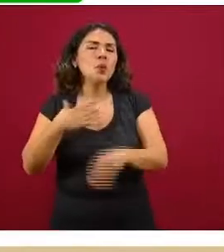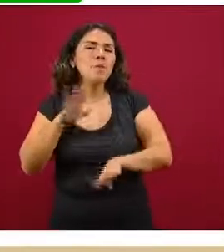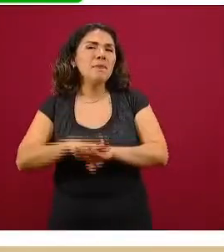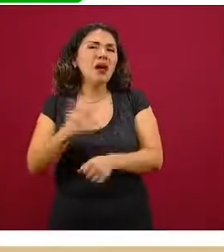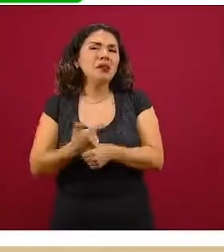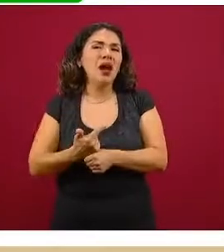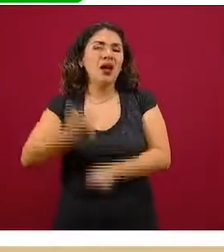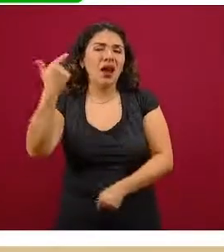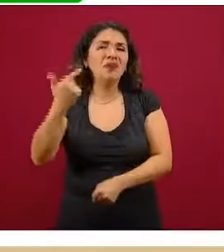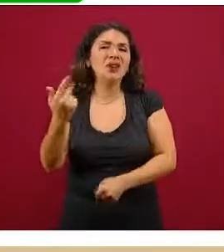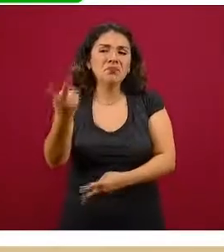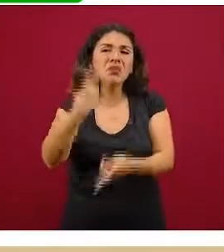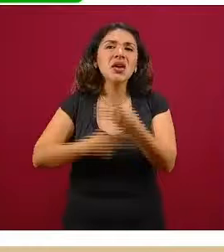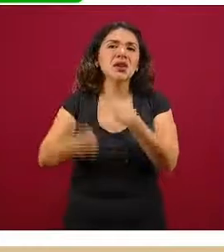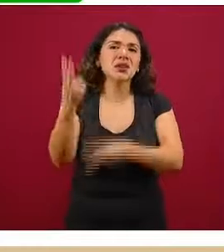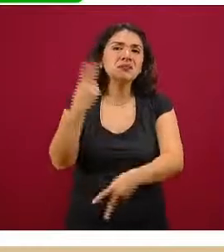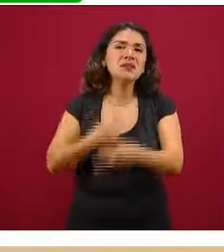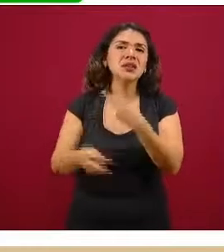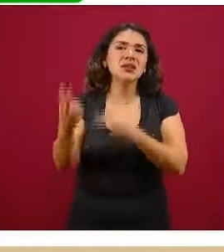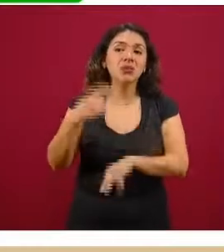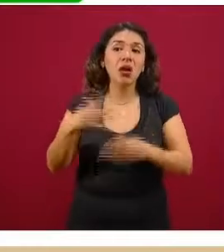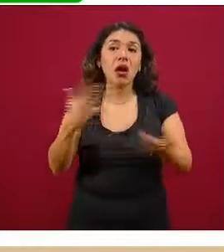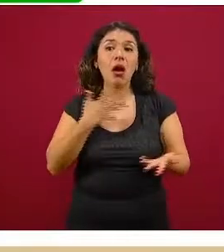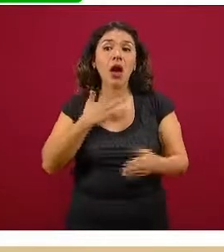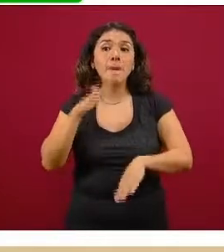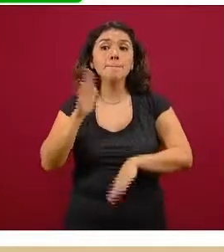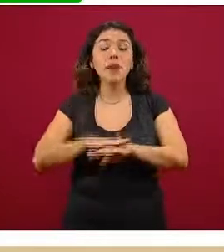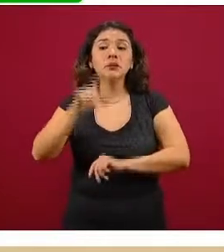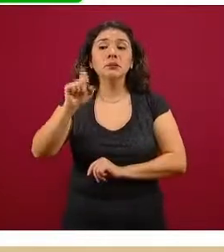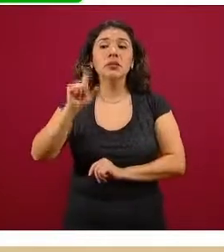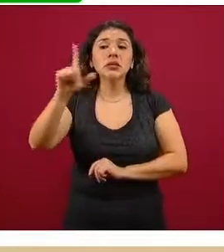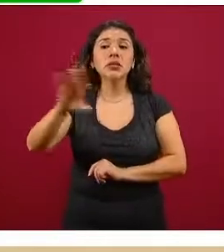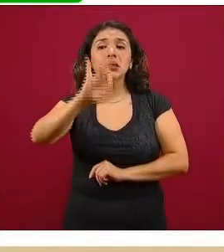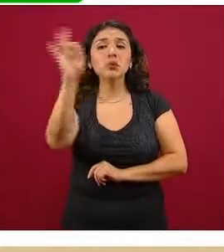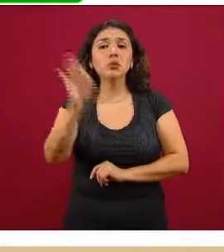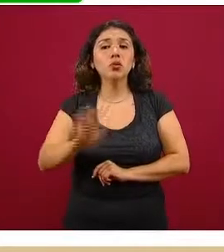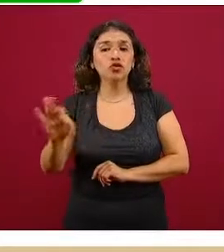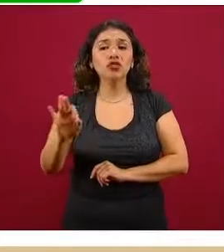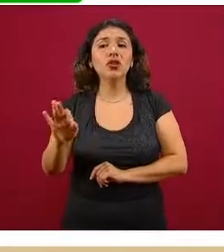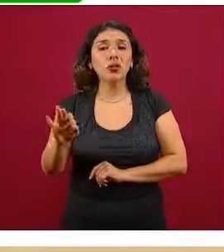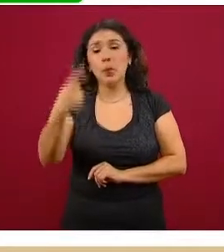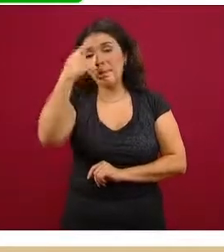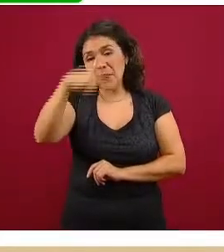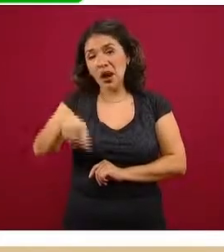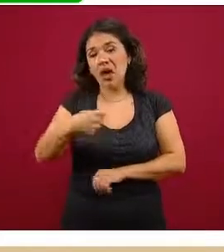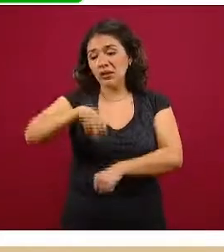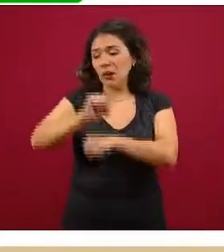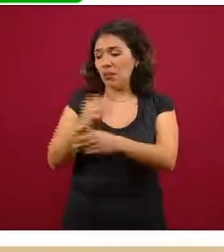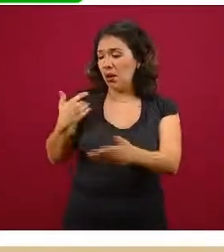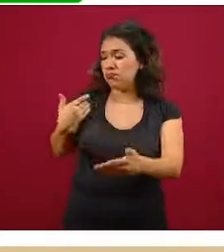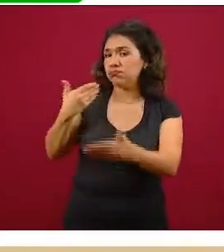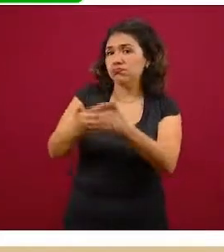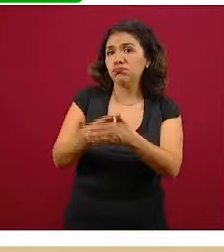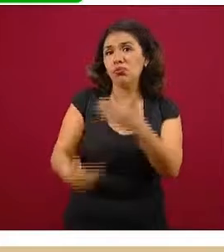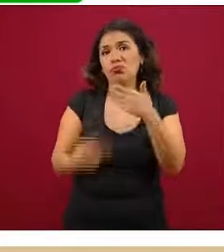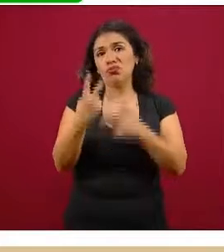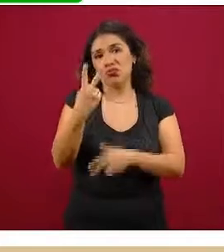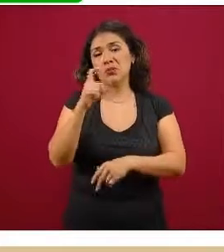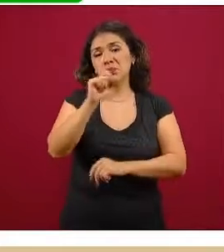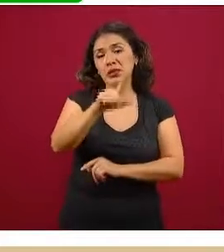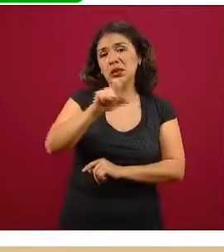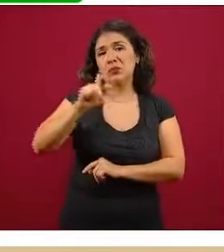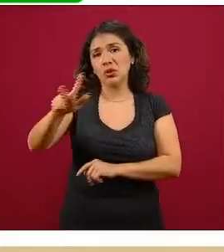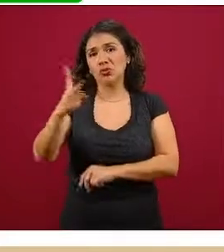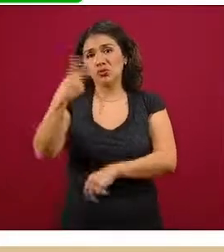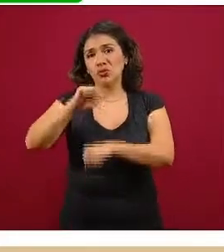la generación de casos, teniendo inclusive un más 27% en las últimas 2 semanas, de la 27 a la 28.